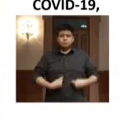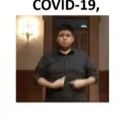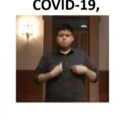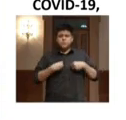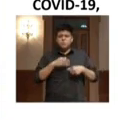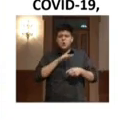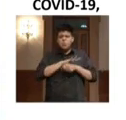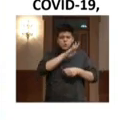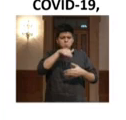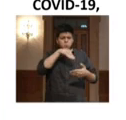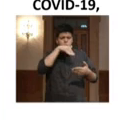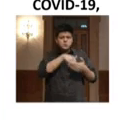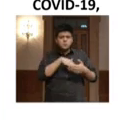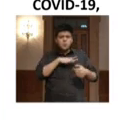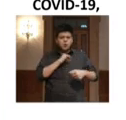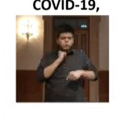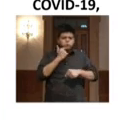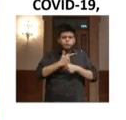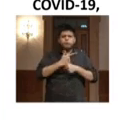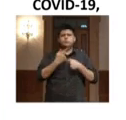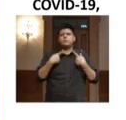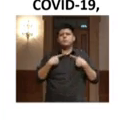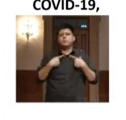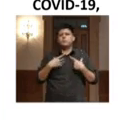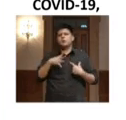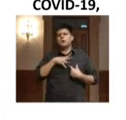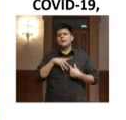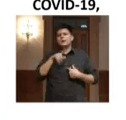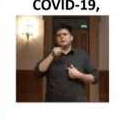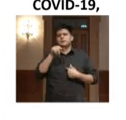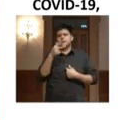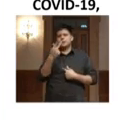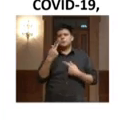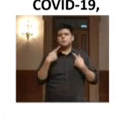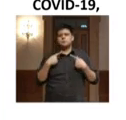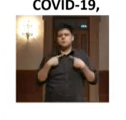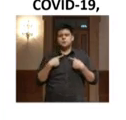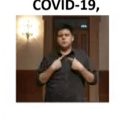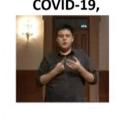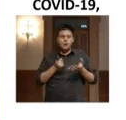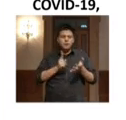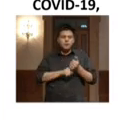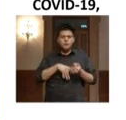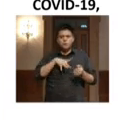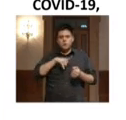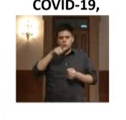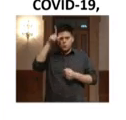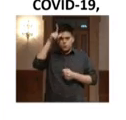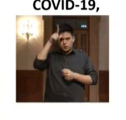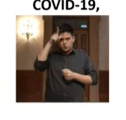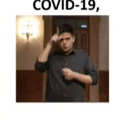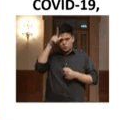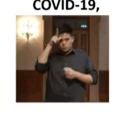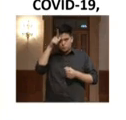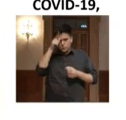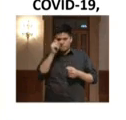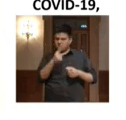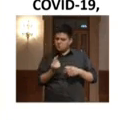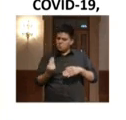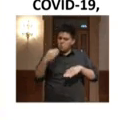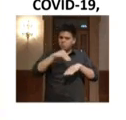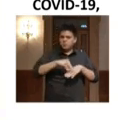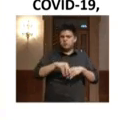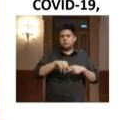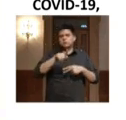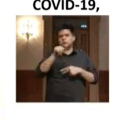que estamos sumando 72 casos de asilos a las cifras que estamos reportando de Guadalupe y 14 de